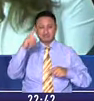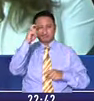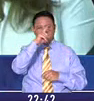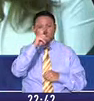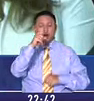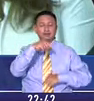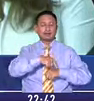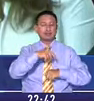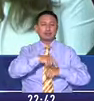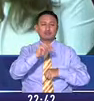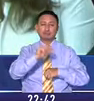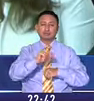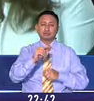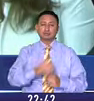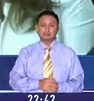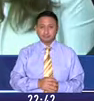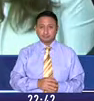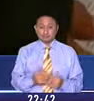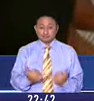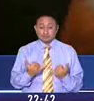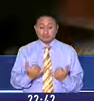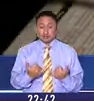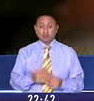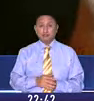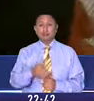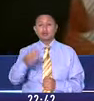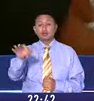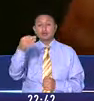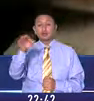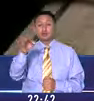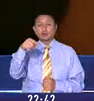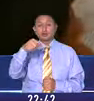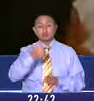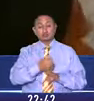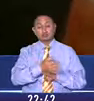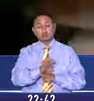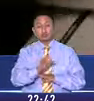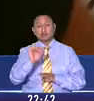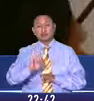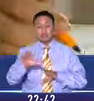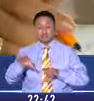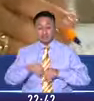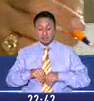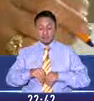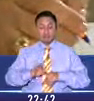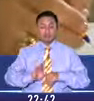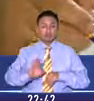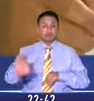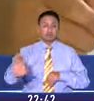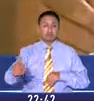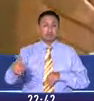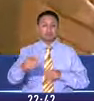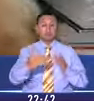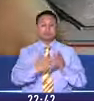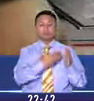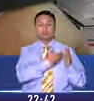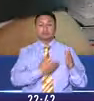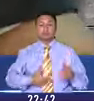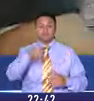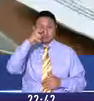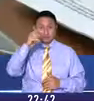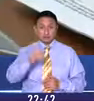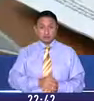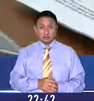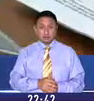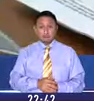tiempo de resolución. Ahora, el documento que recomiende o no admitir el juicio político contra Guillermo Lasso